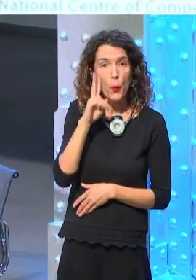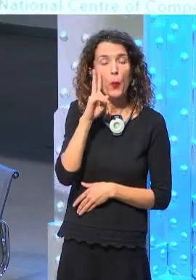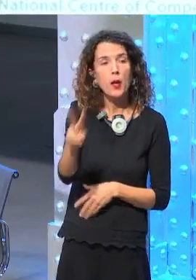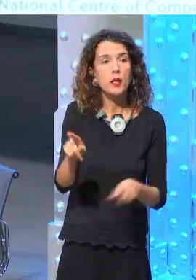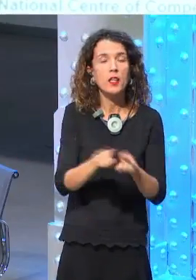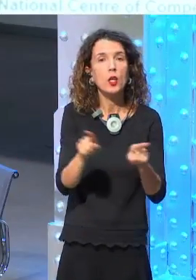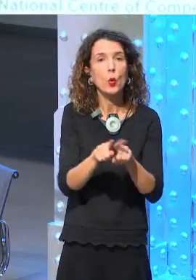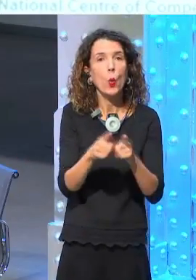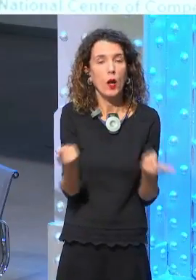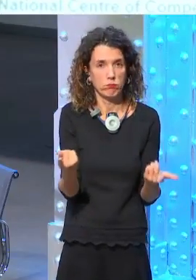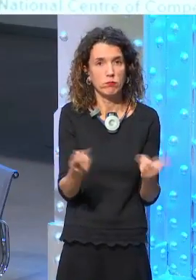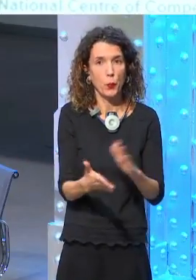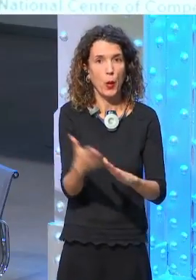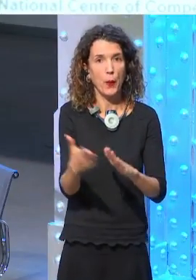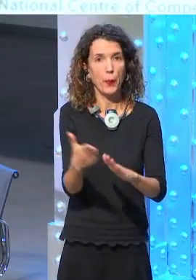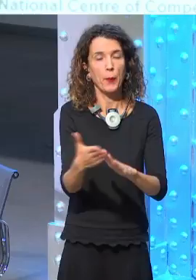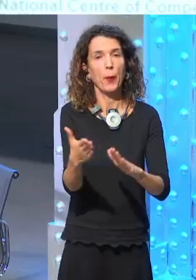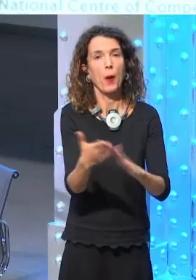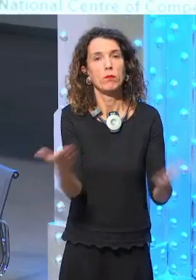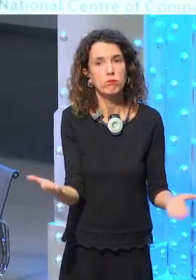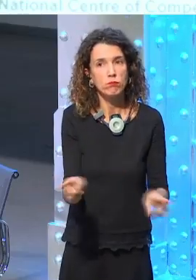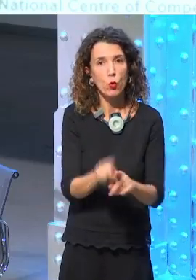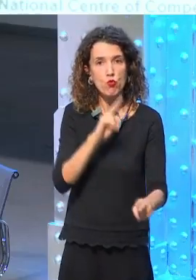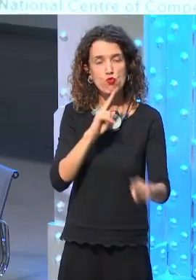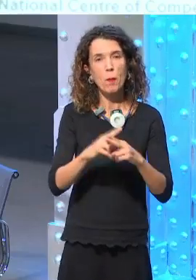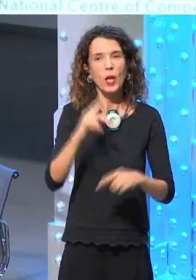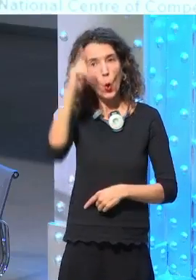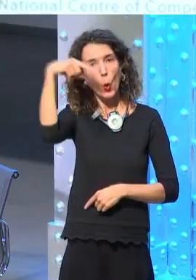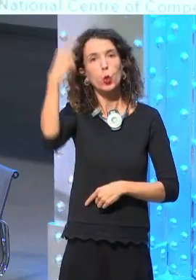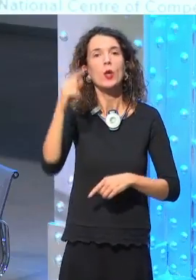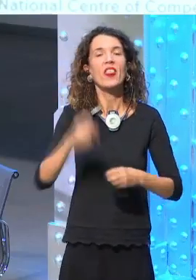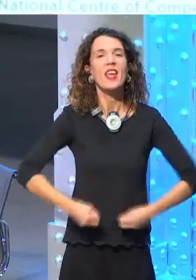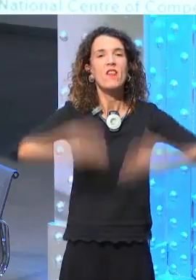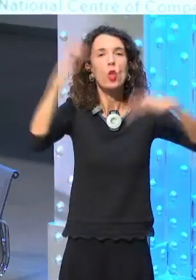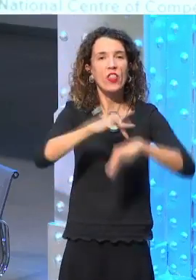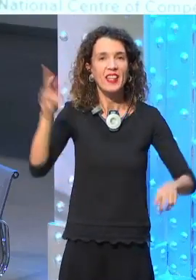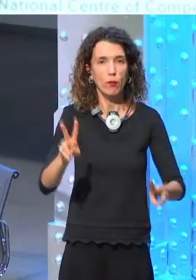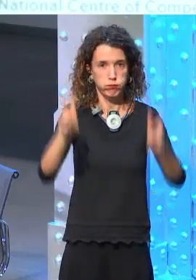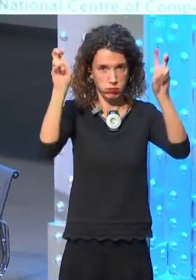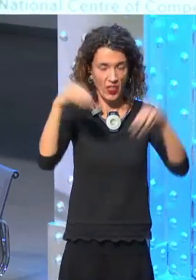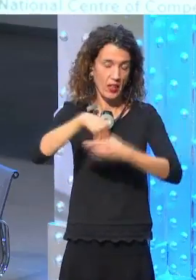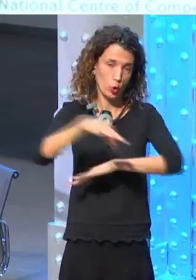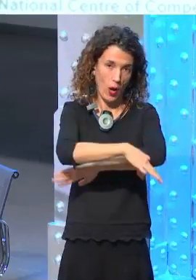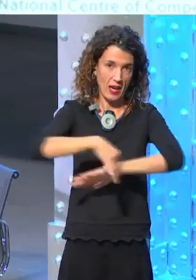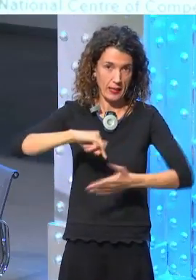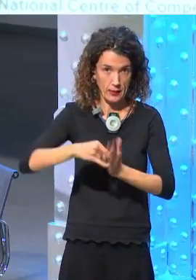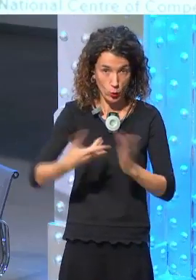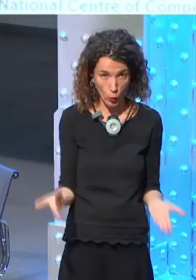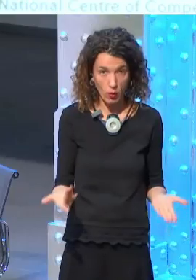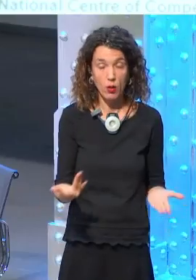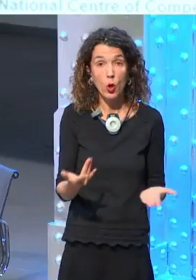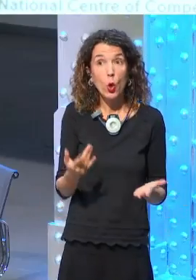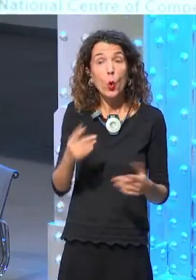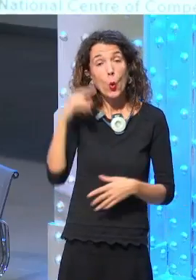nos estamos encaminando hacia lo que llamamos una cultura del edificio digital en arquitectura. Y